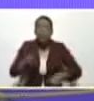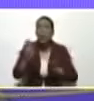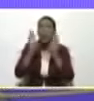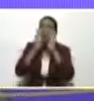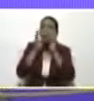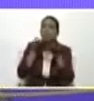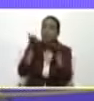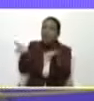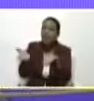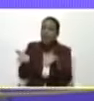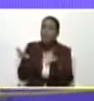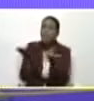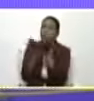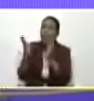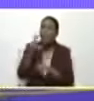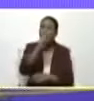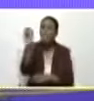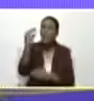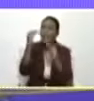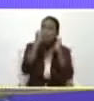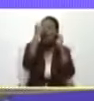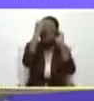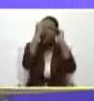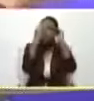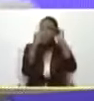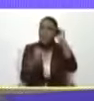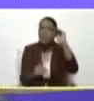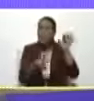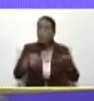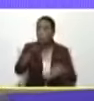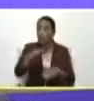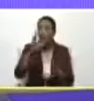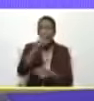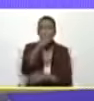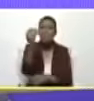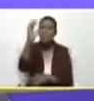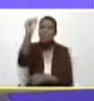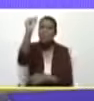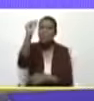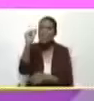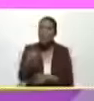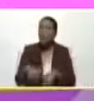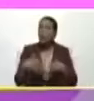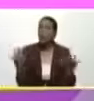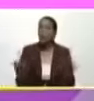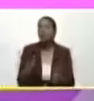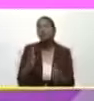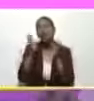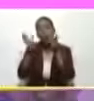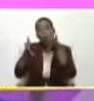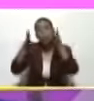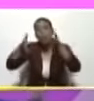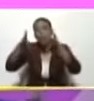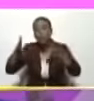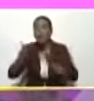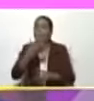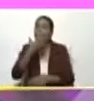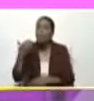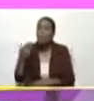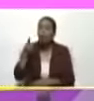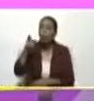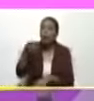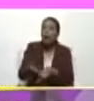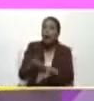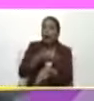tú a los muchachos para llegar a 20 en línea que todos los que están aquí fueran 20 en línea bueno presidente yo le recomendaría que